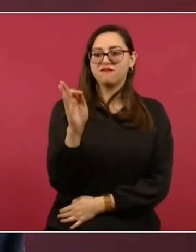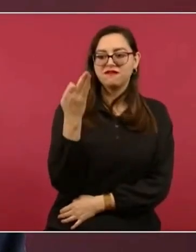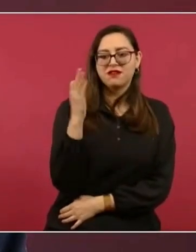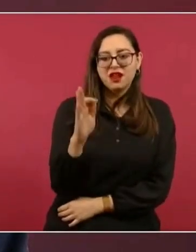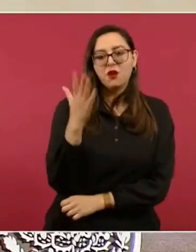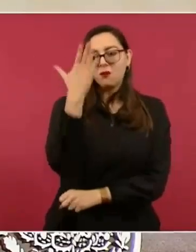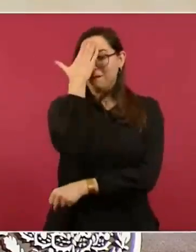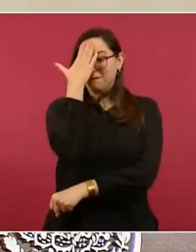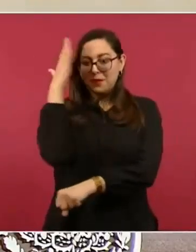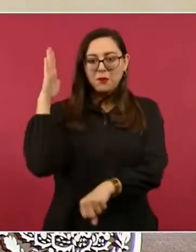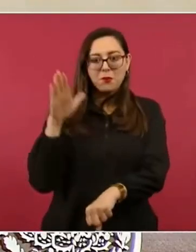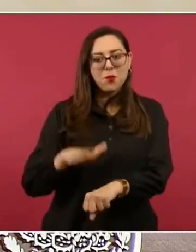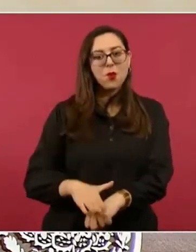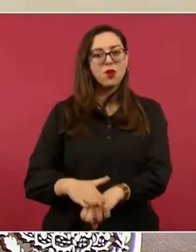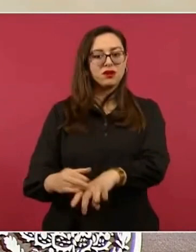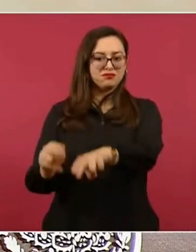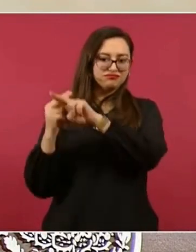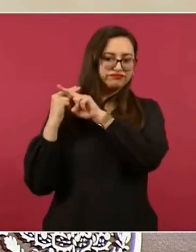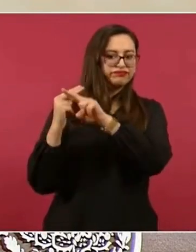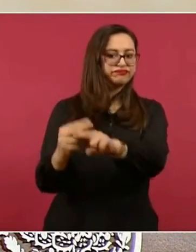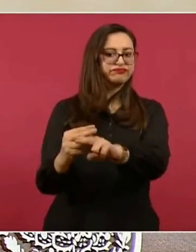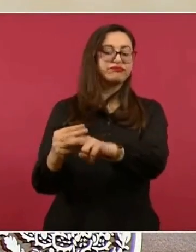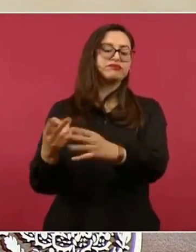la